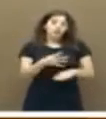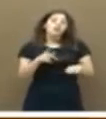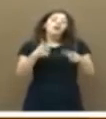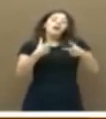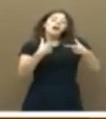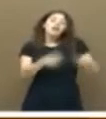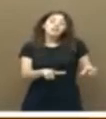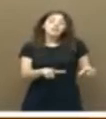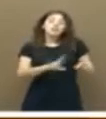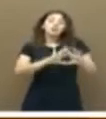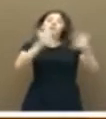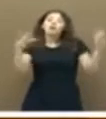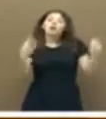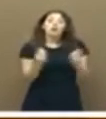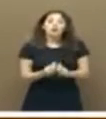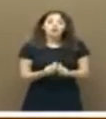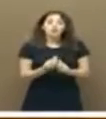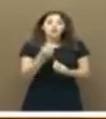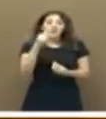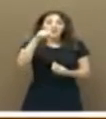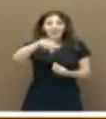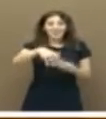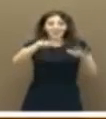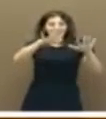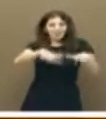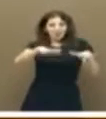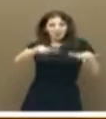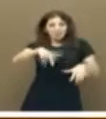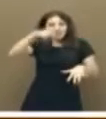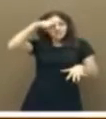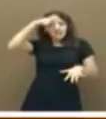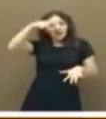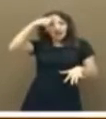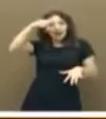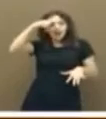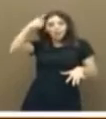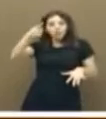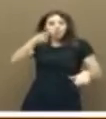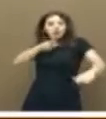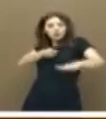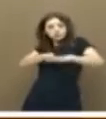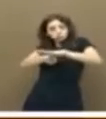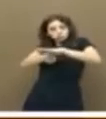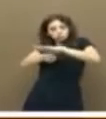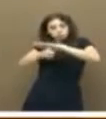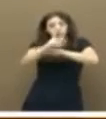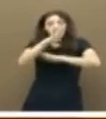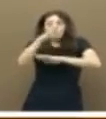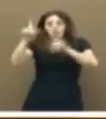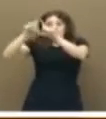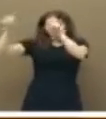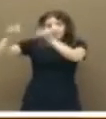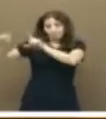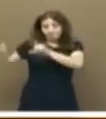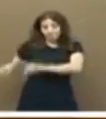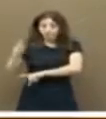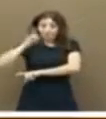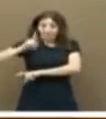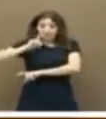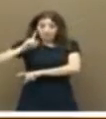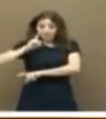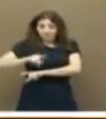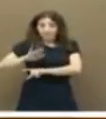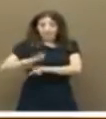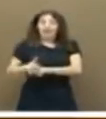señorías, estamos sacando en estos 10 meses a la cultura de los falsos titulares del IVA cultural a los que tenía sometida la